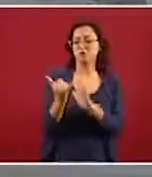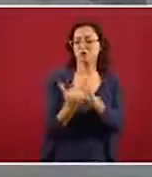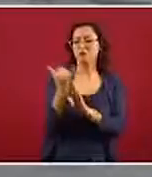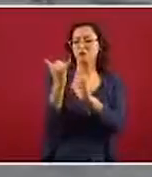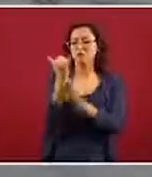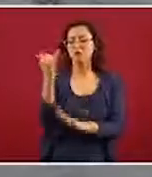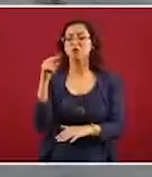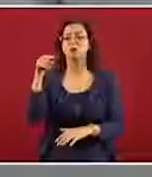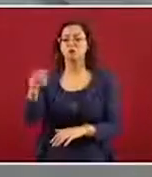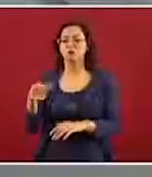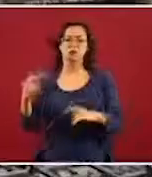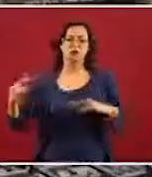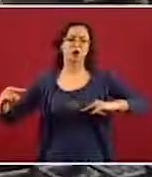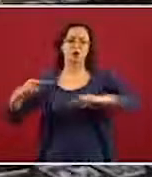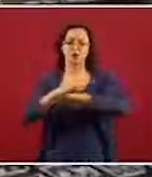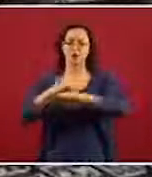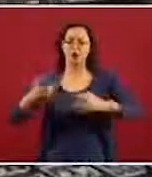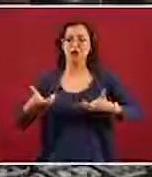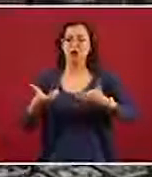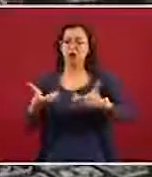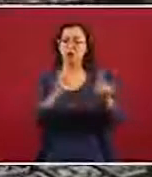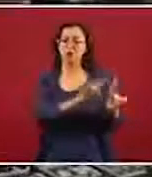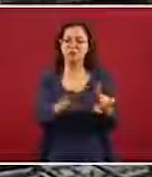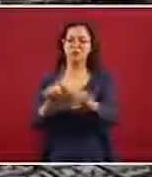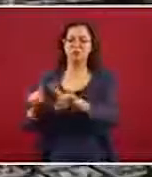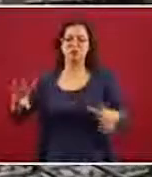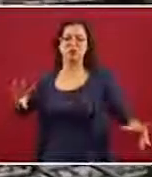vialidad principal. A la fecha se han generado